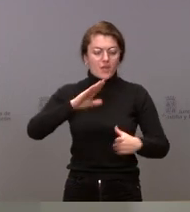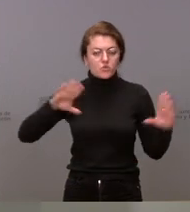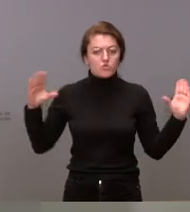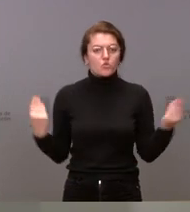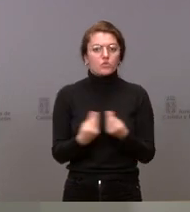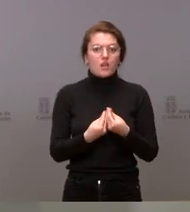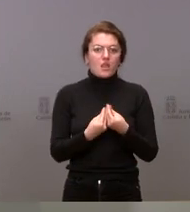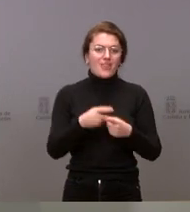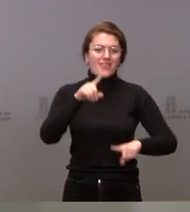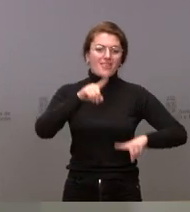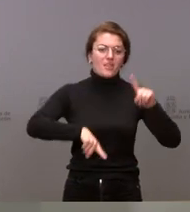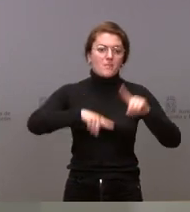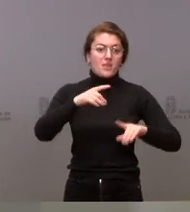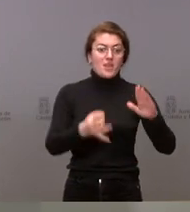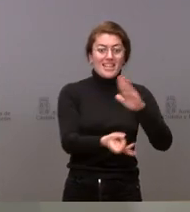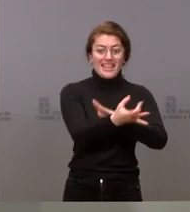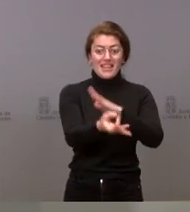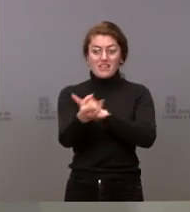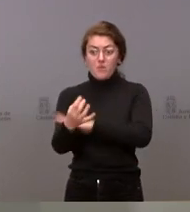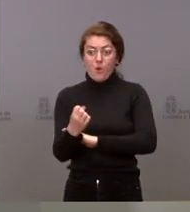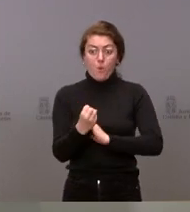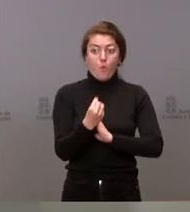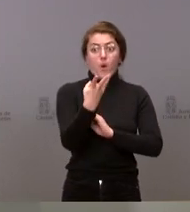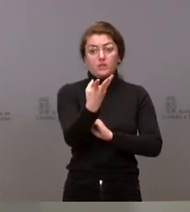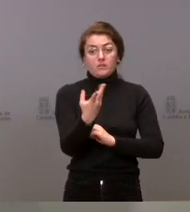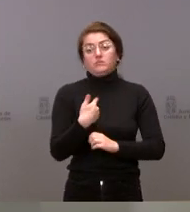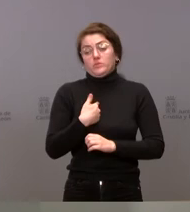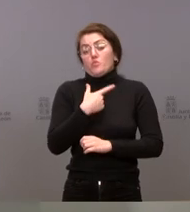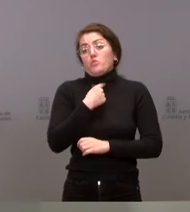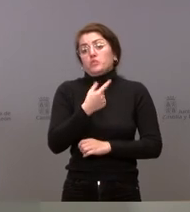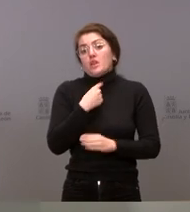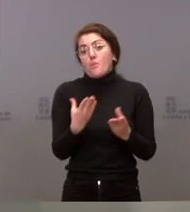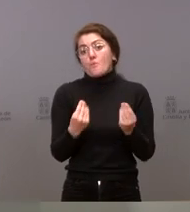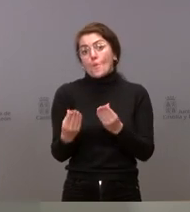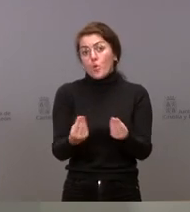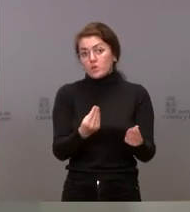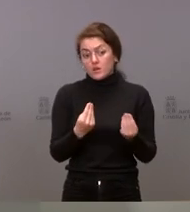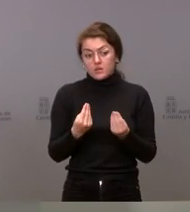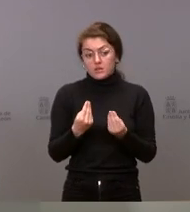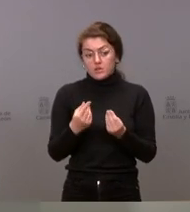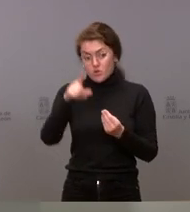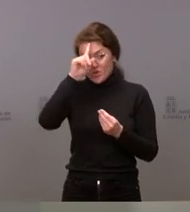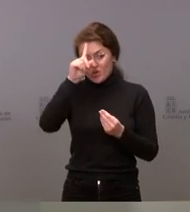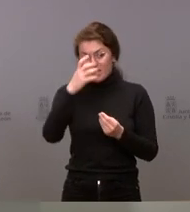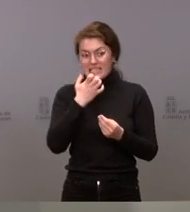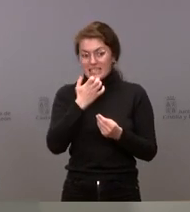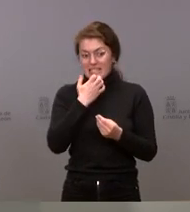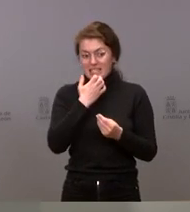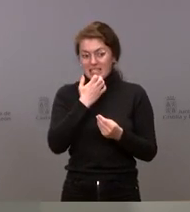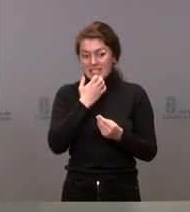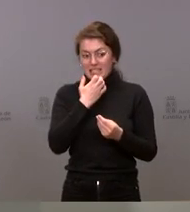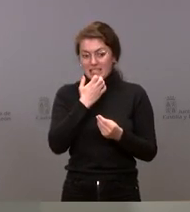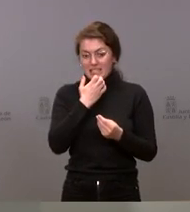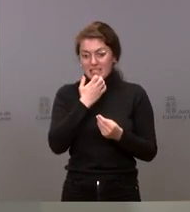castilla y león va a depender del número de iniciativas esto nos gustaría que fuera muchas no sé si estamos en condiciones un poco más adelante de la jornada de